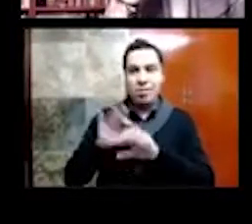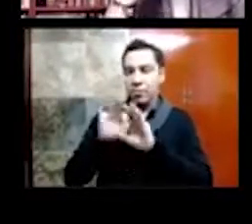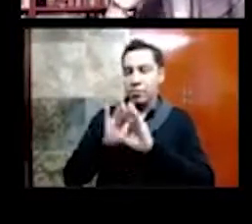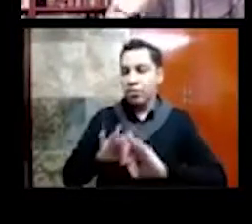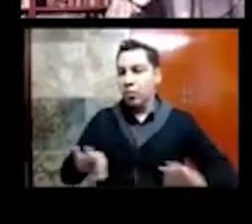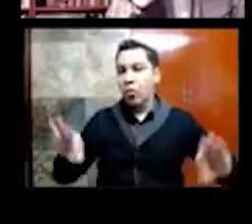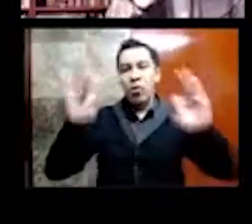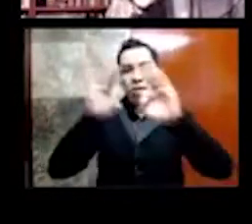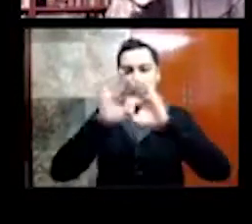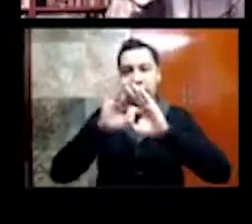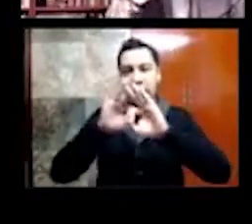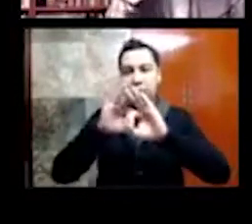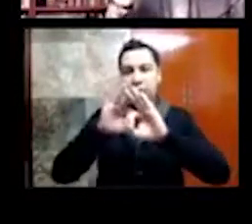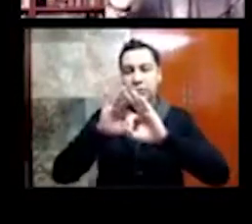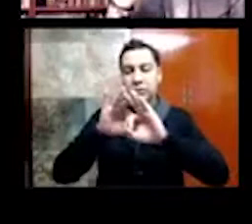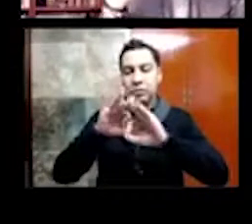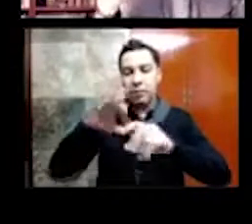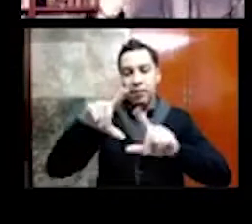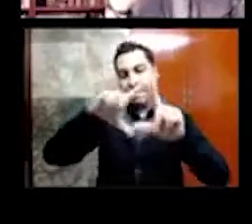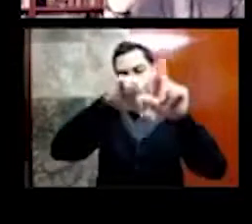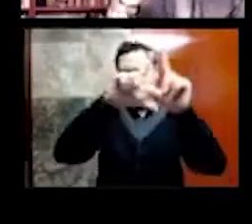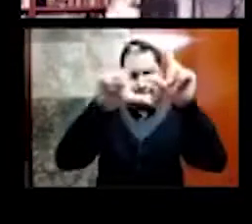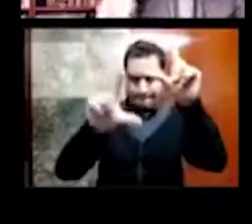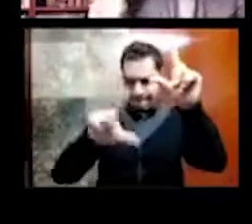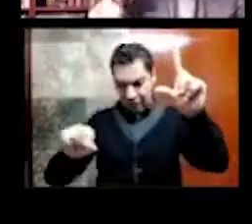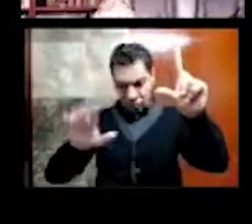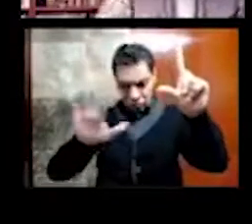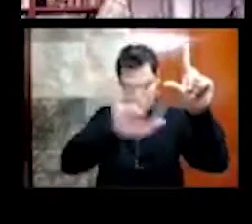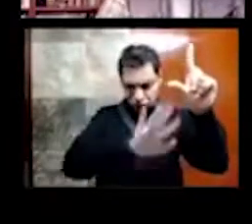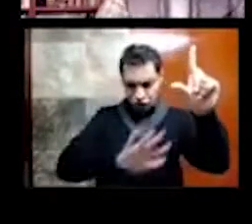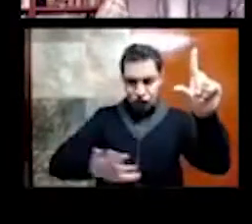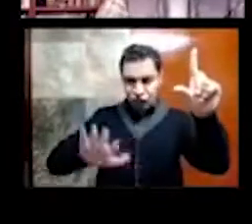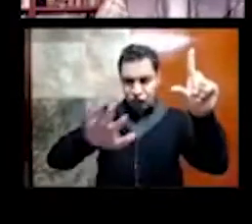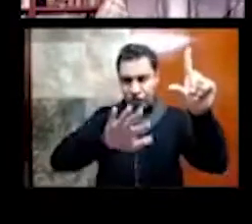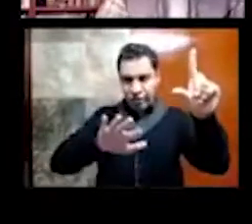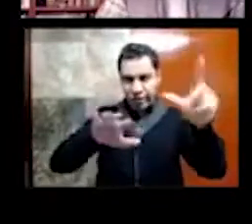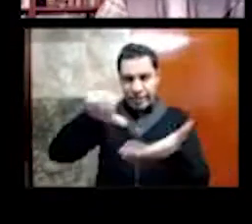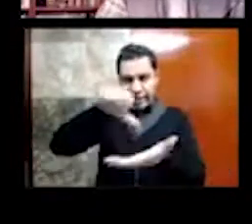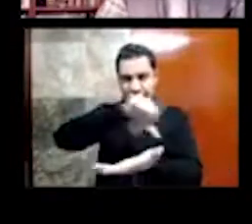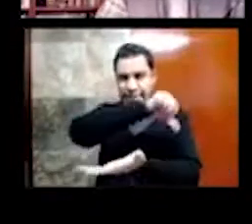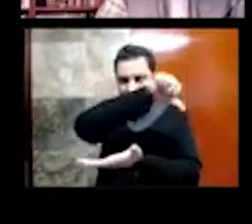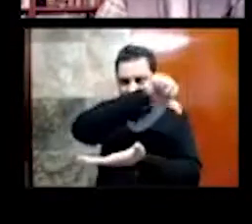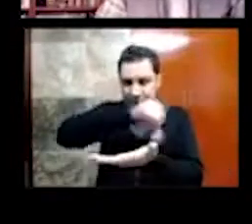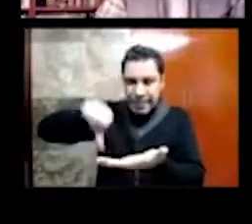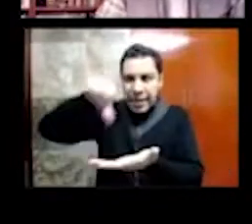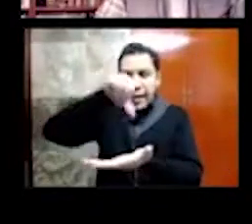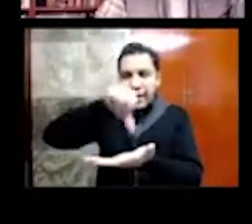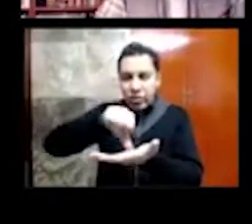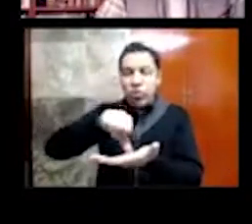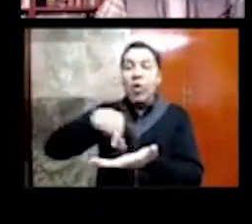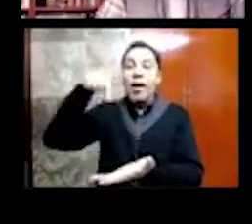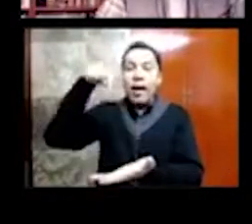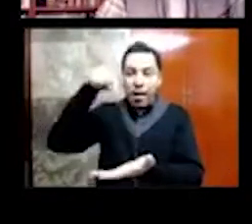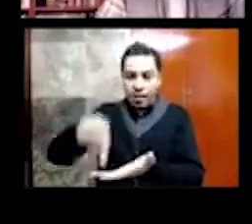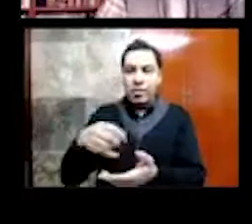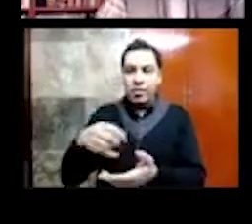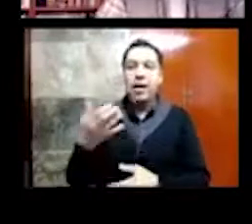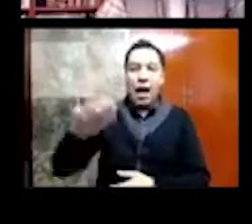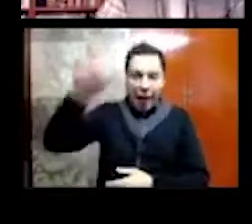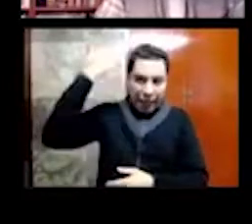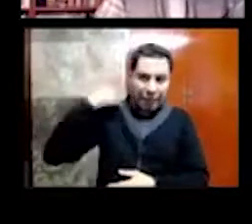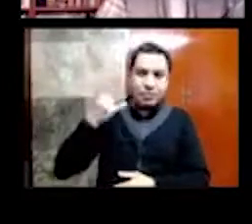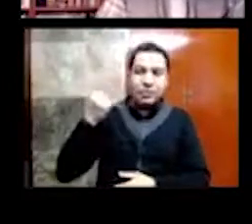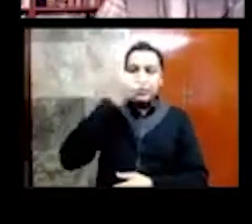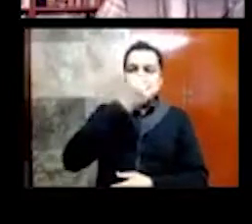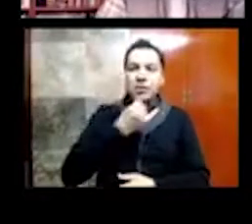tronco lingüístico que tiene, creemos, origen en el norte de nuestro país, y quizá más allá de